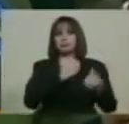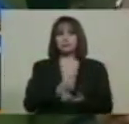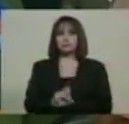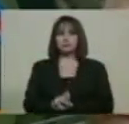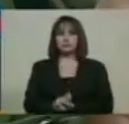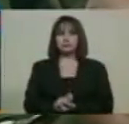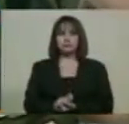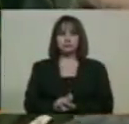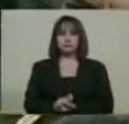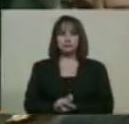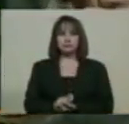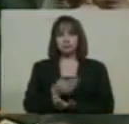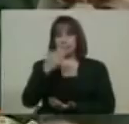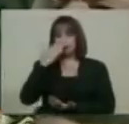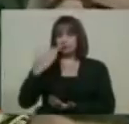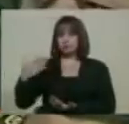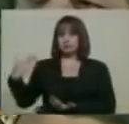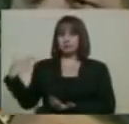La década de los 80.